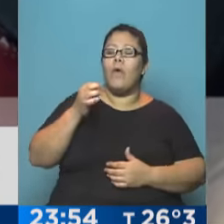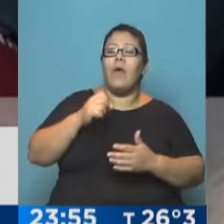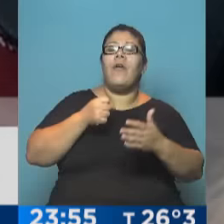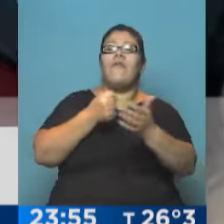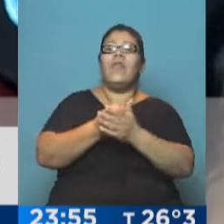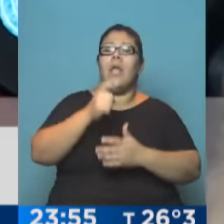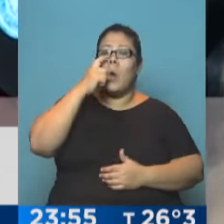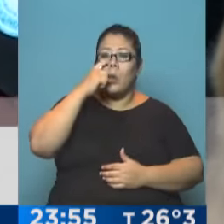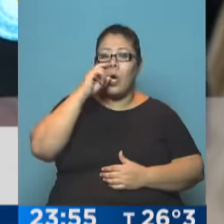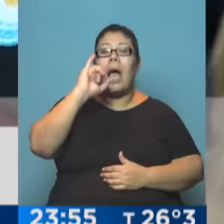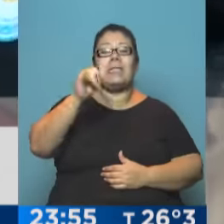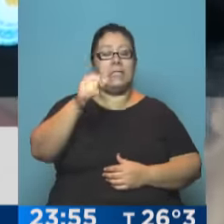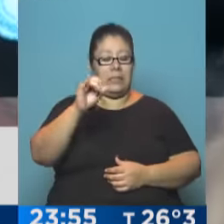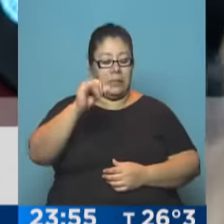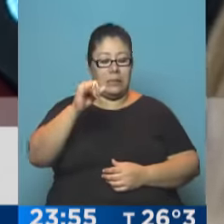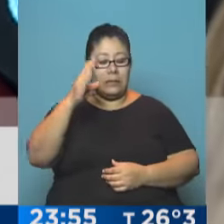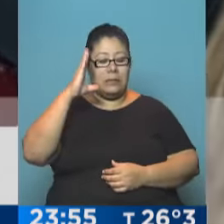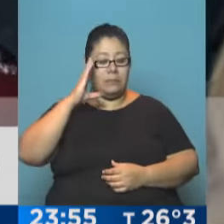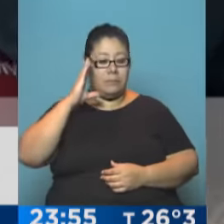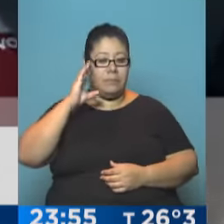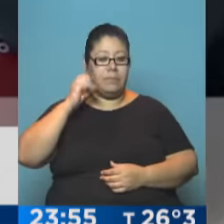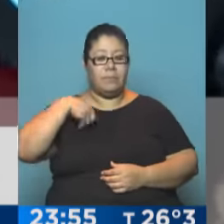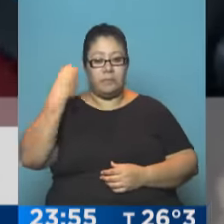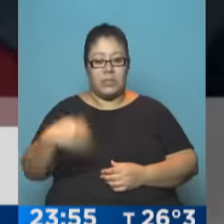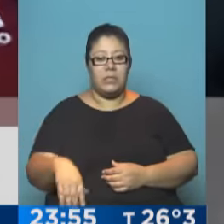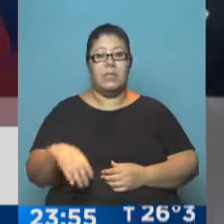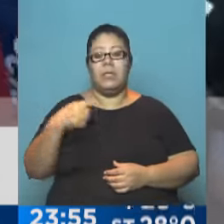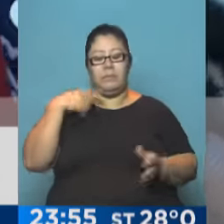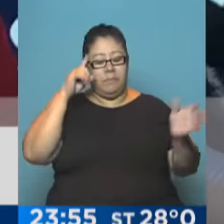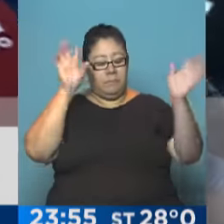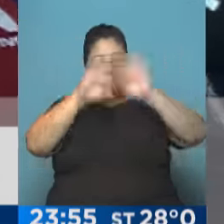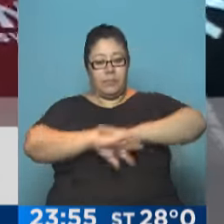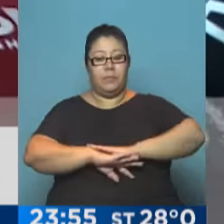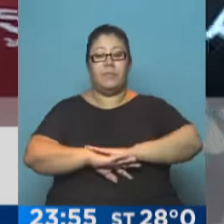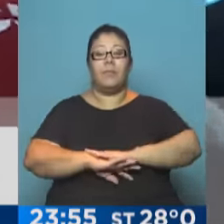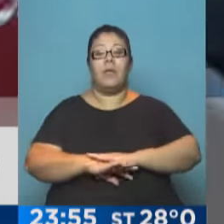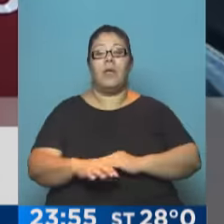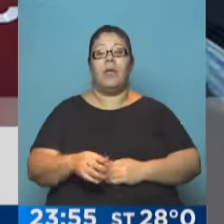Ah, no, claro, sí. Sí, a fin de junio. Me confundí con Julio. Bueno,